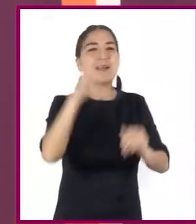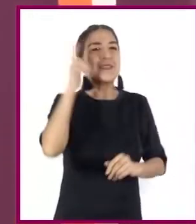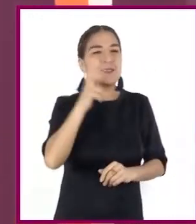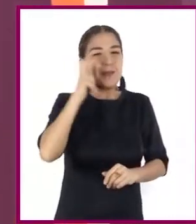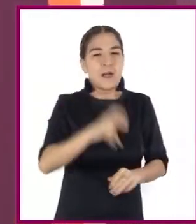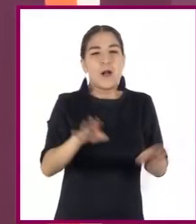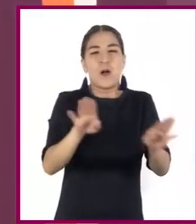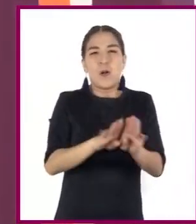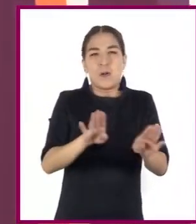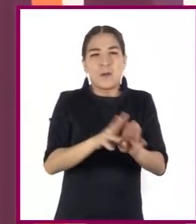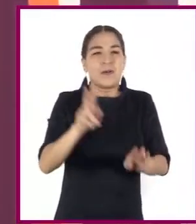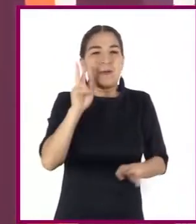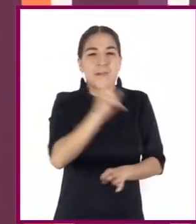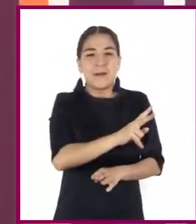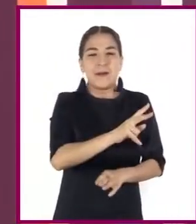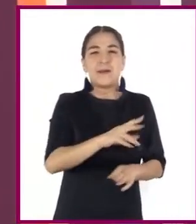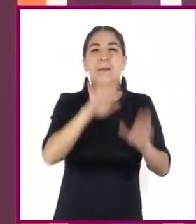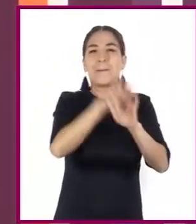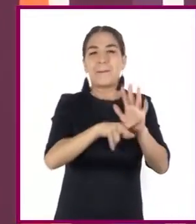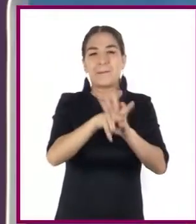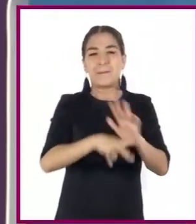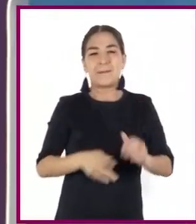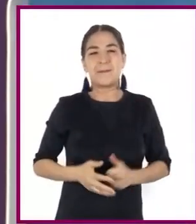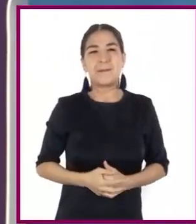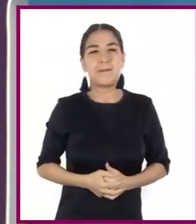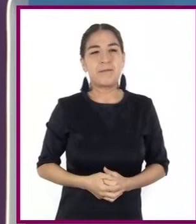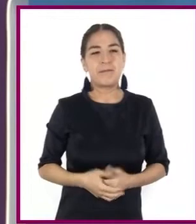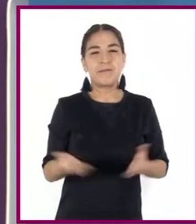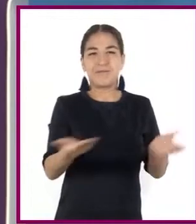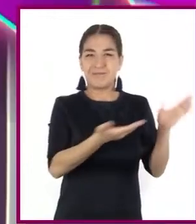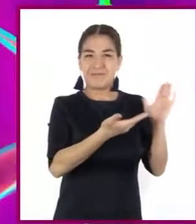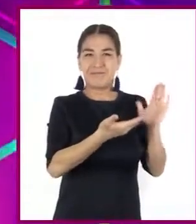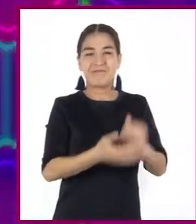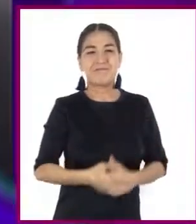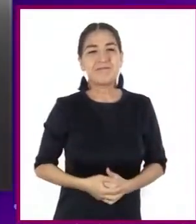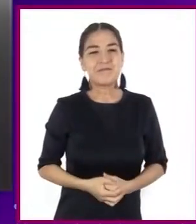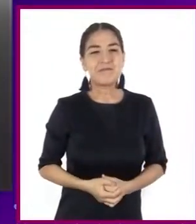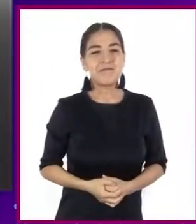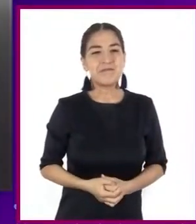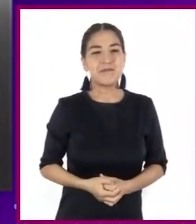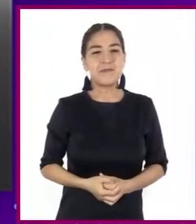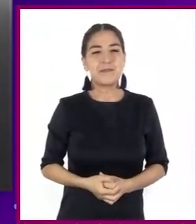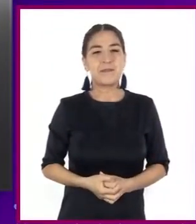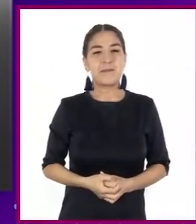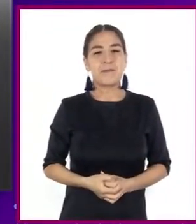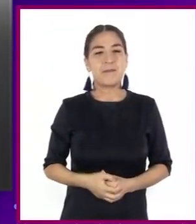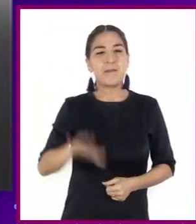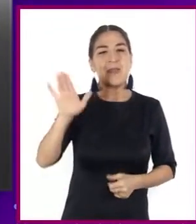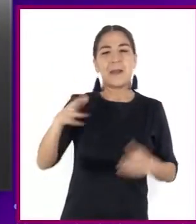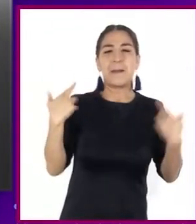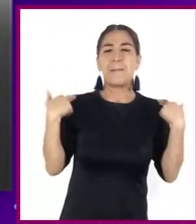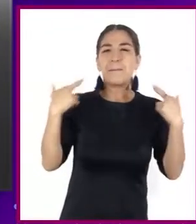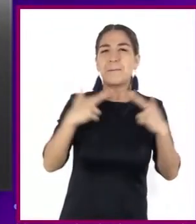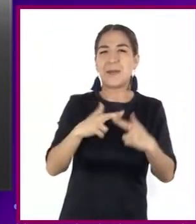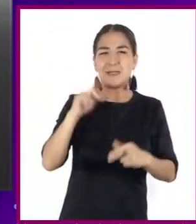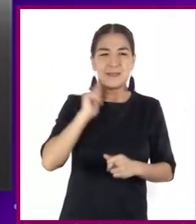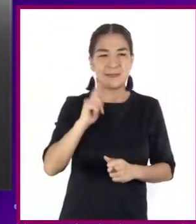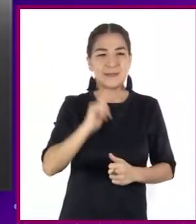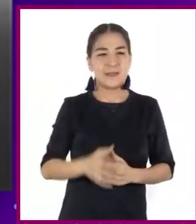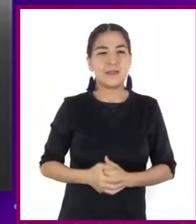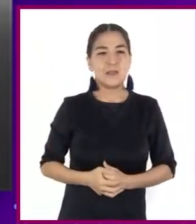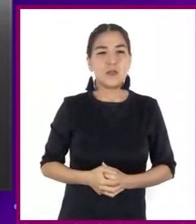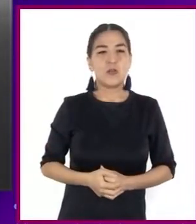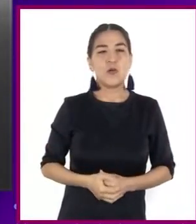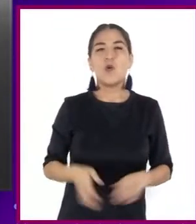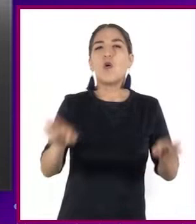escuchemos el siguiente fragmento audiovisual. ¡Adelante! Maestra Celia, ¿cómo